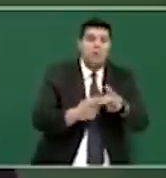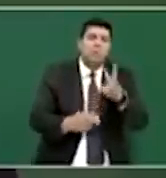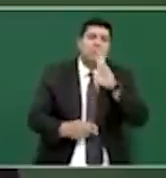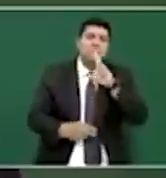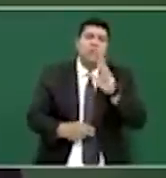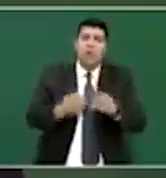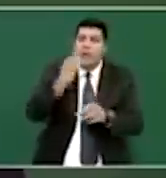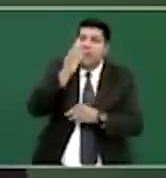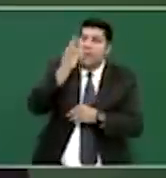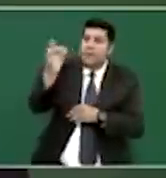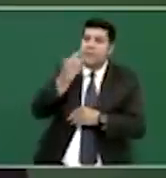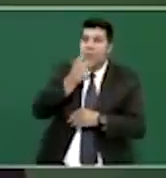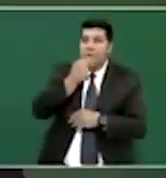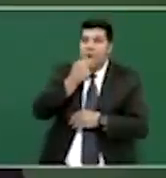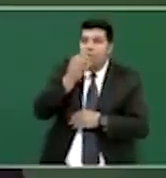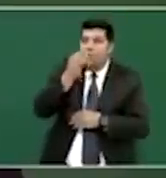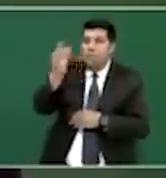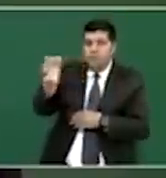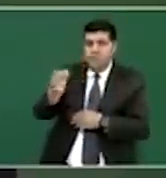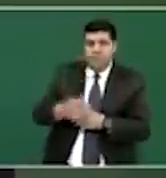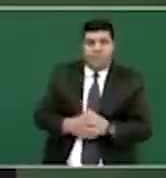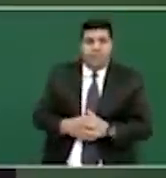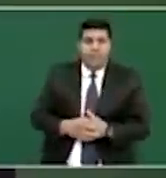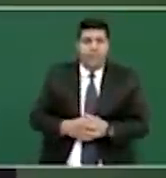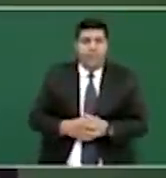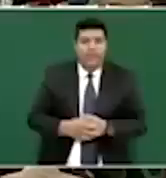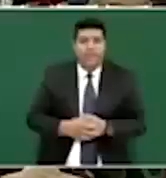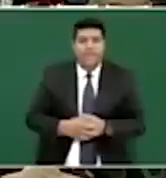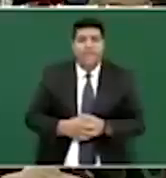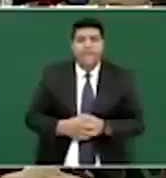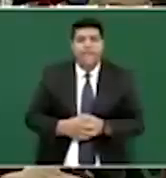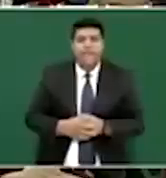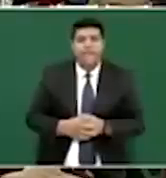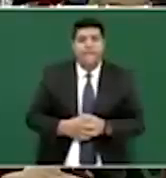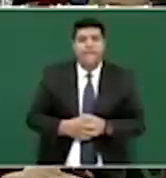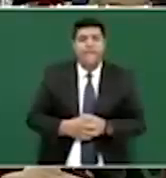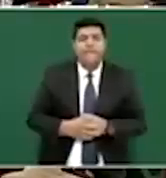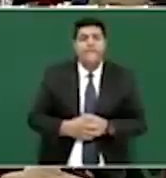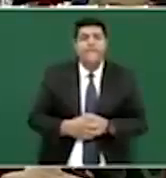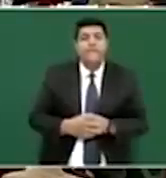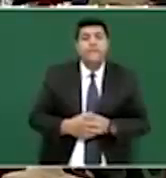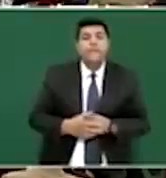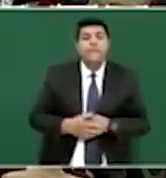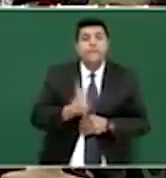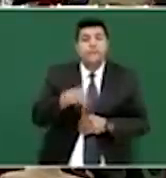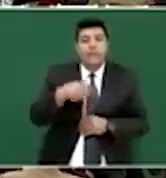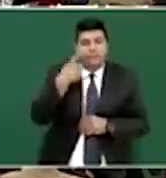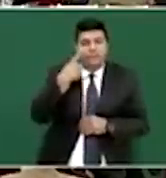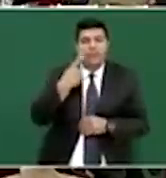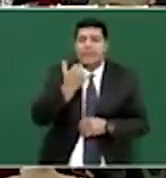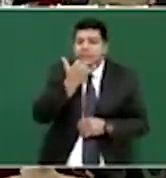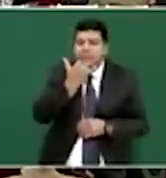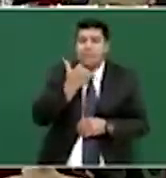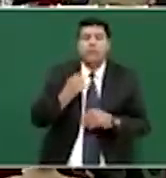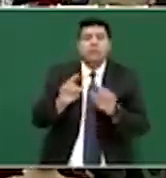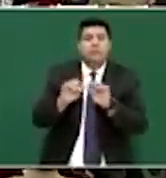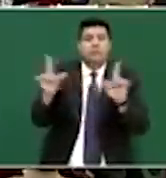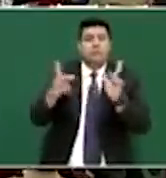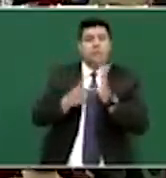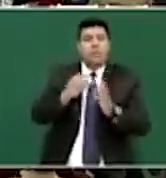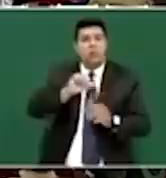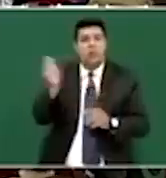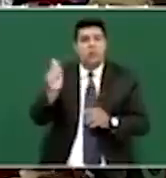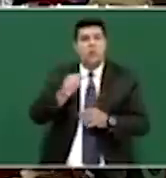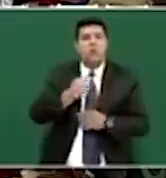se culpe al propietario. Entonces, y miren, a ver si tienen la gráfica del